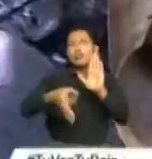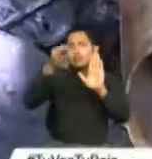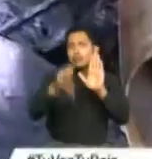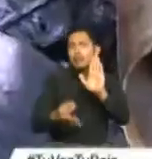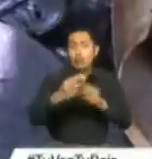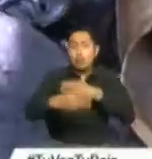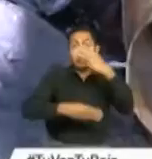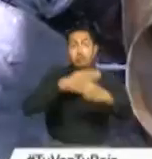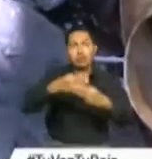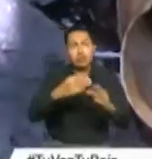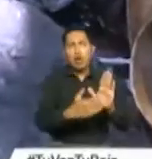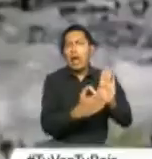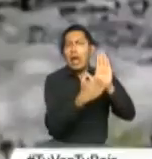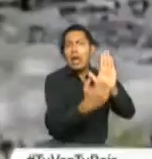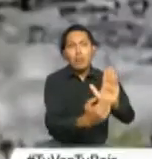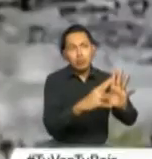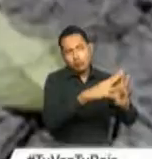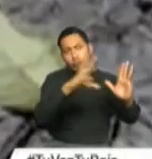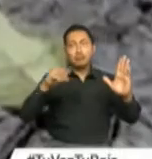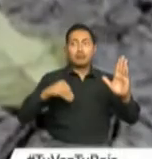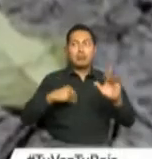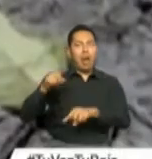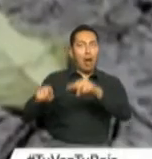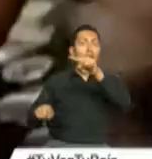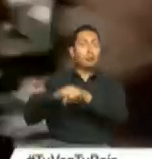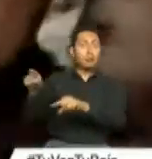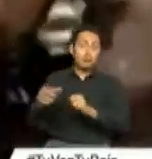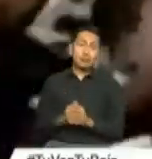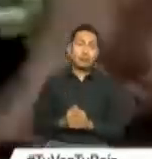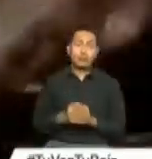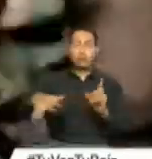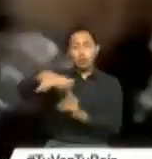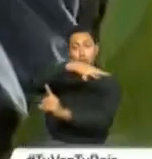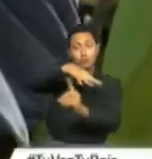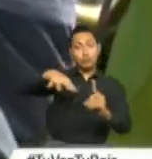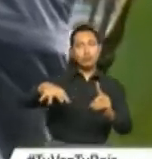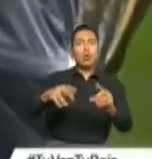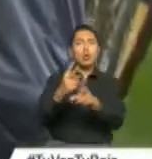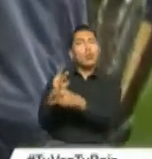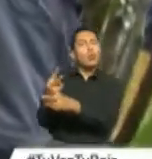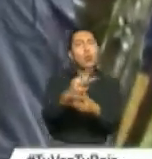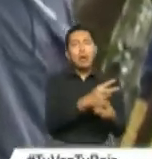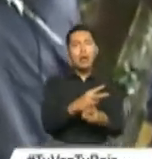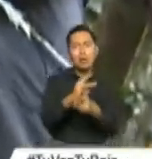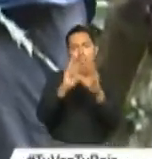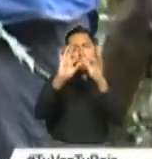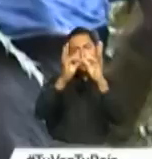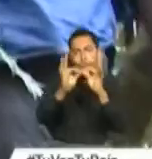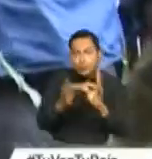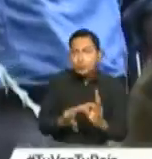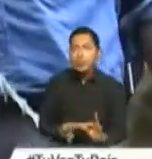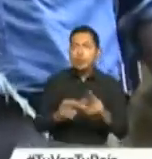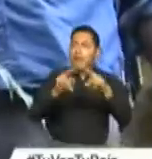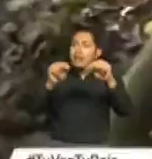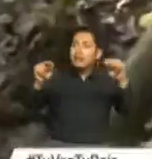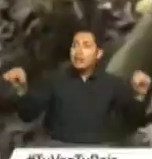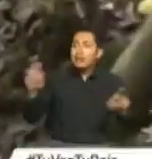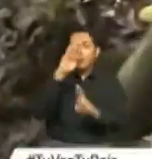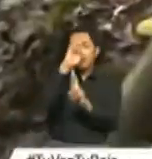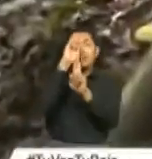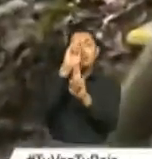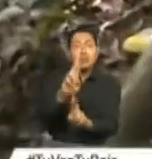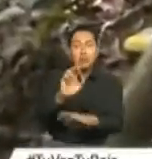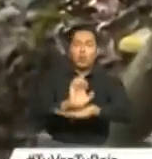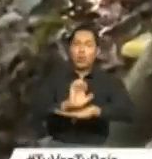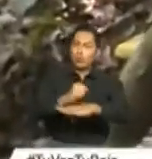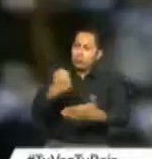mundo. La responsabilidad frente a daños ambientales y la remediación ambiental es uno de los grandes desafíos que enfrenta el país. Para